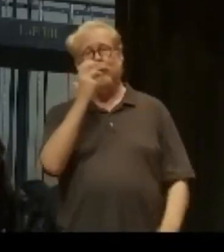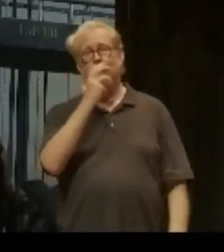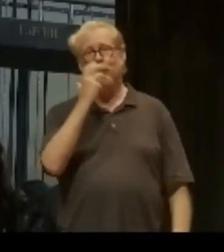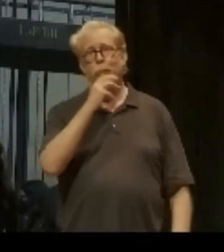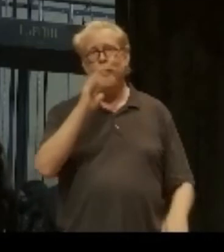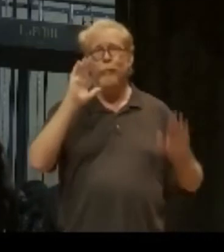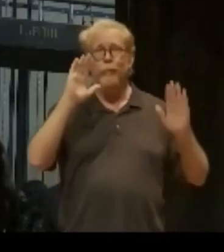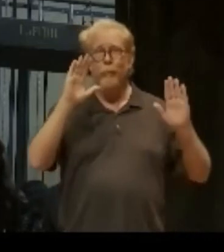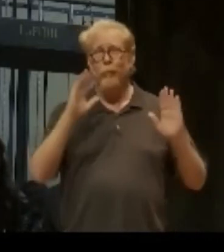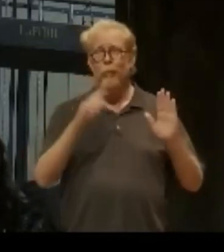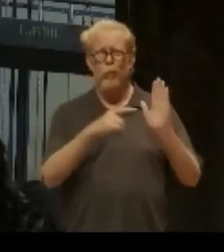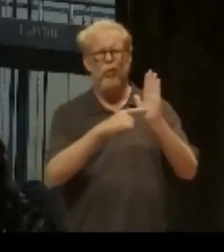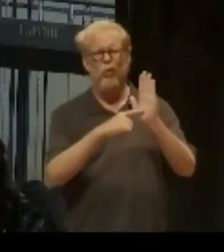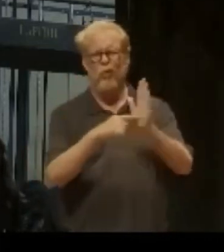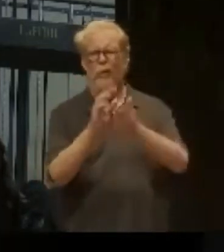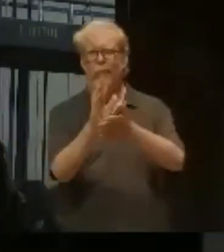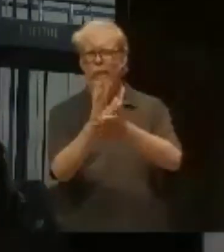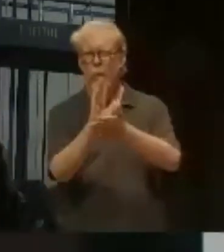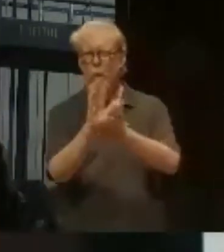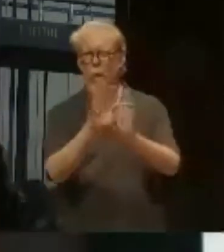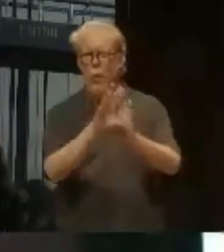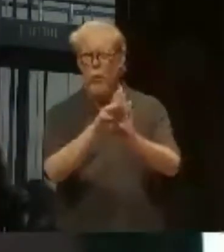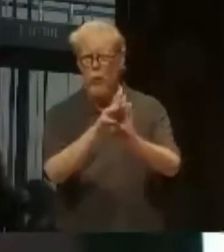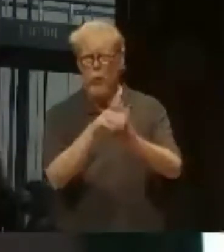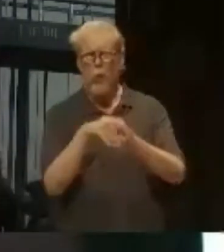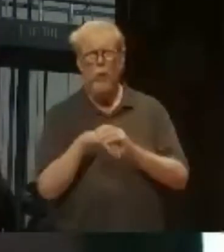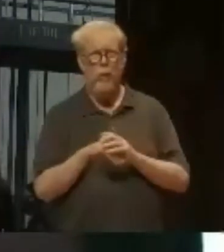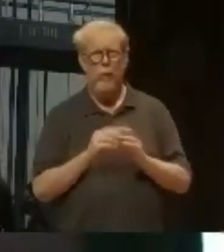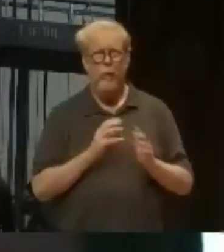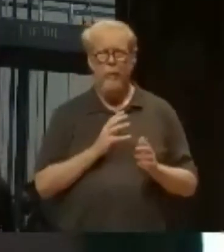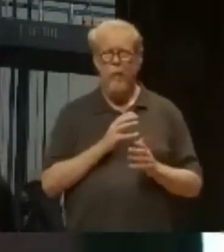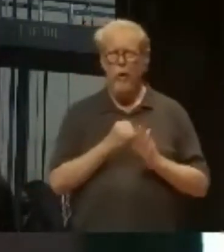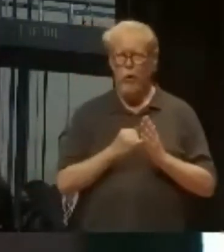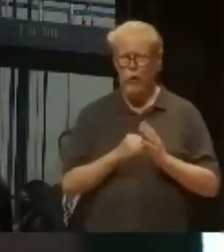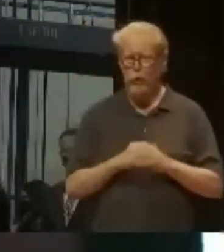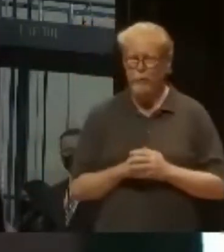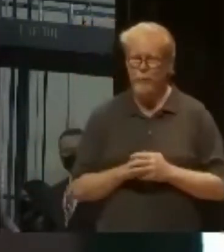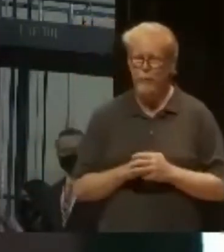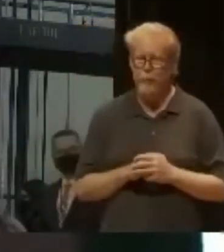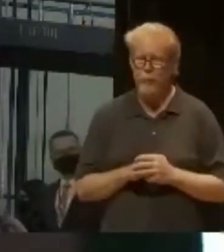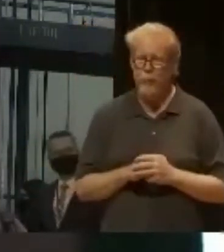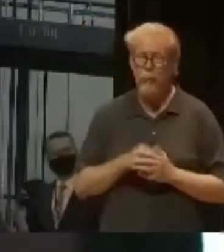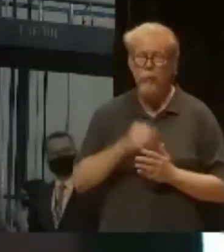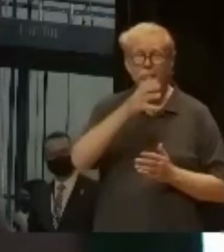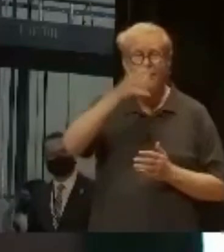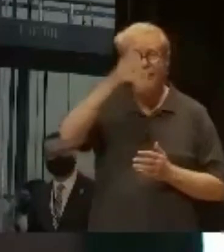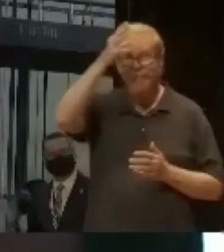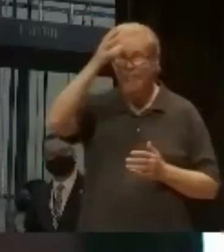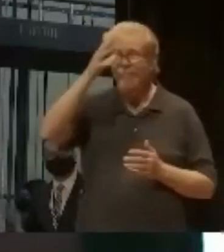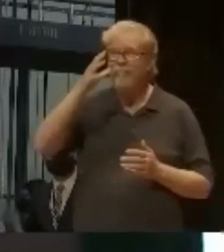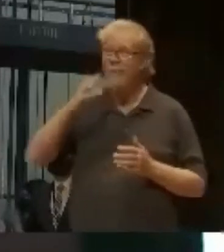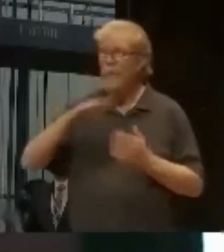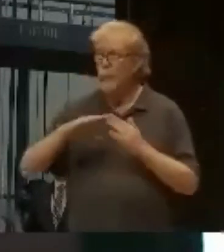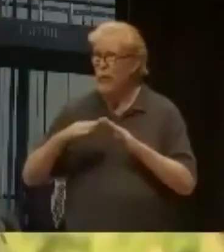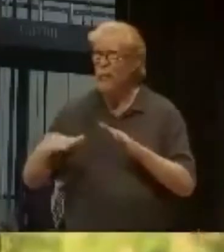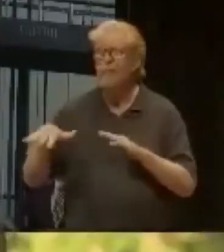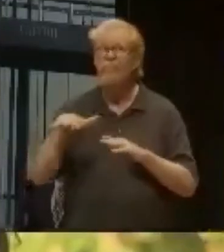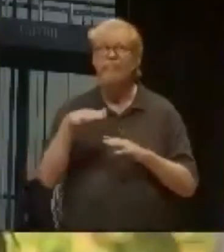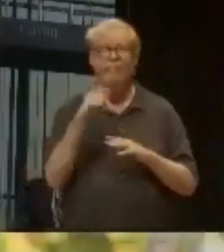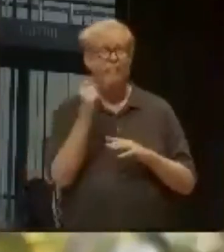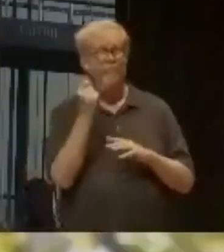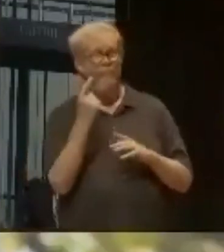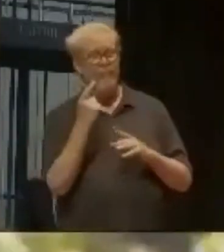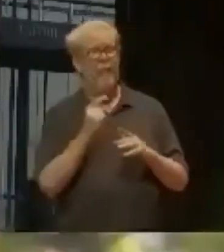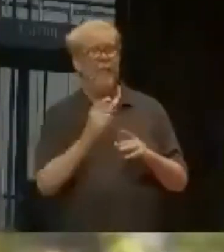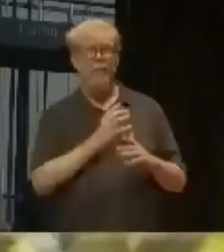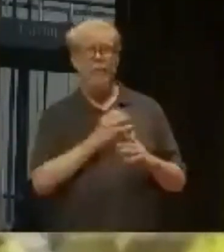es fenomenal. Así que quiero que vean este video de artes finas. Los padres y miembros de la comunidad pueden estar confiados de que las artes finas